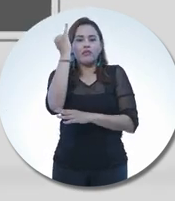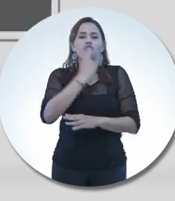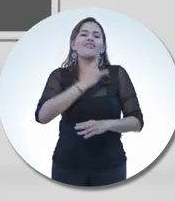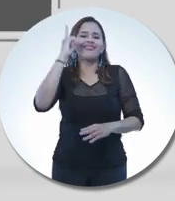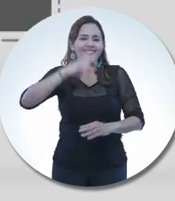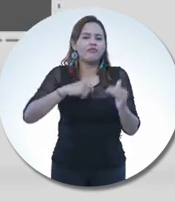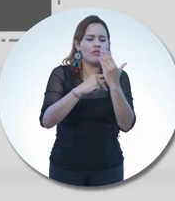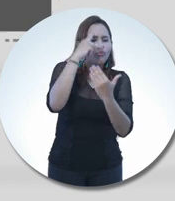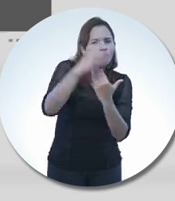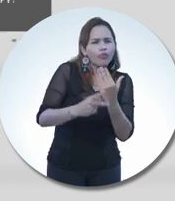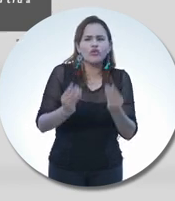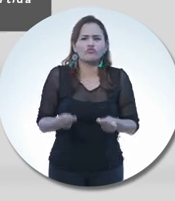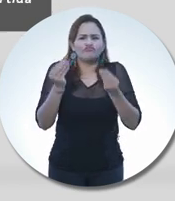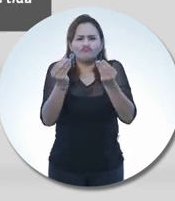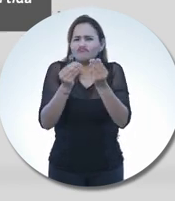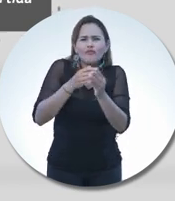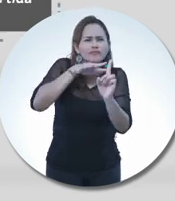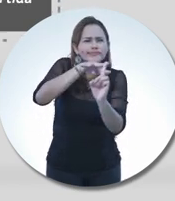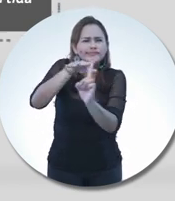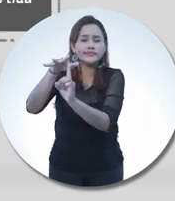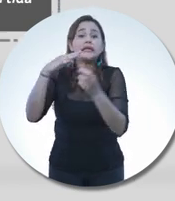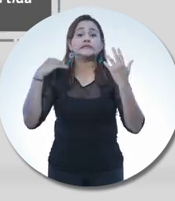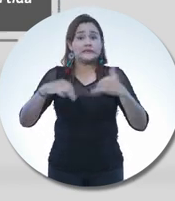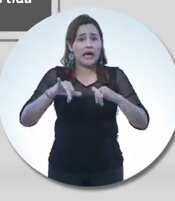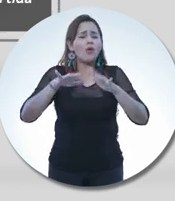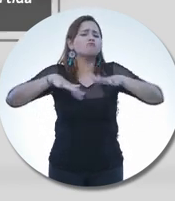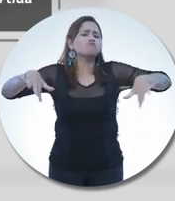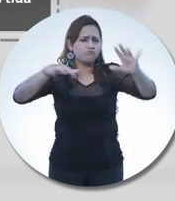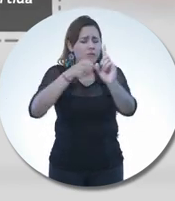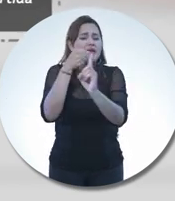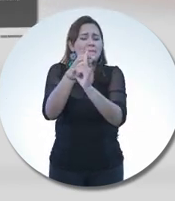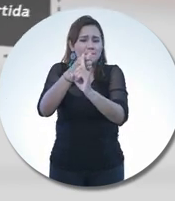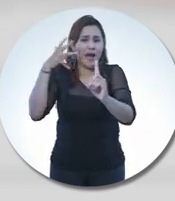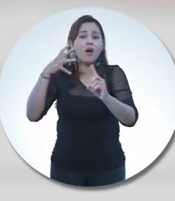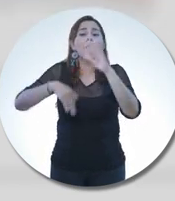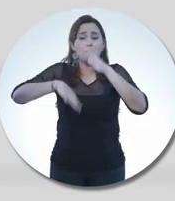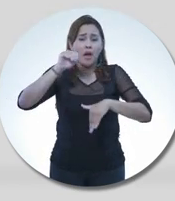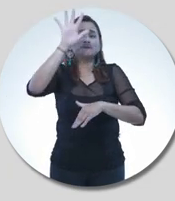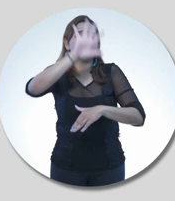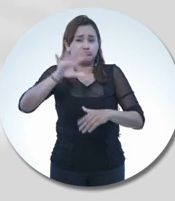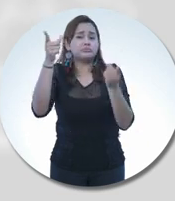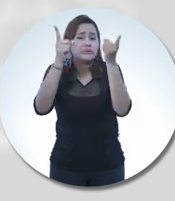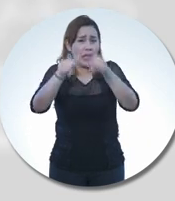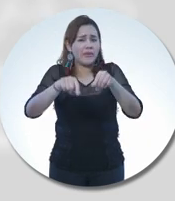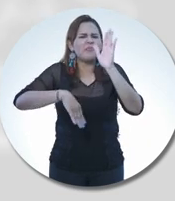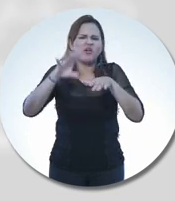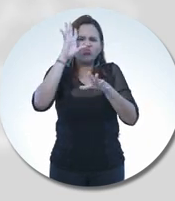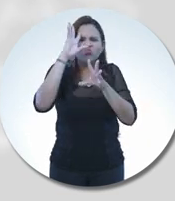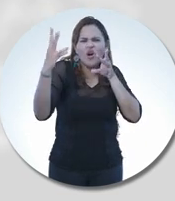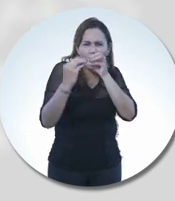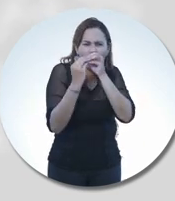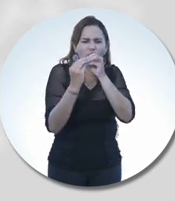social hemos generado impacto en distintas áreas de intervención a nivel regional y nacional en alianza con entidades del gobierno